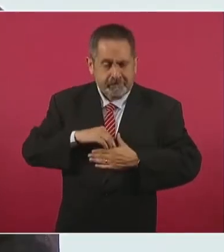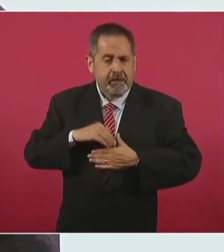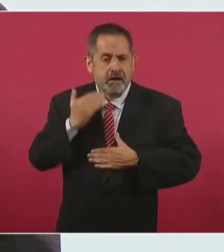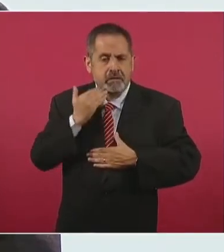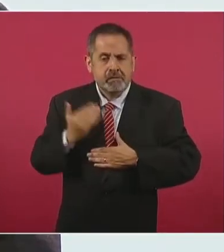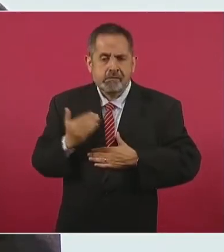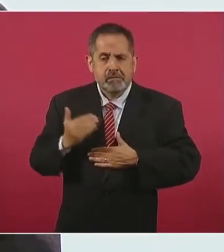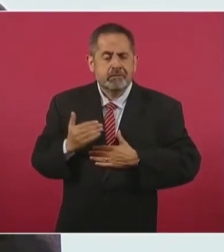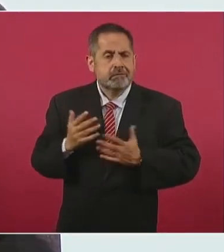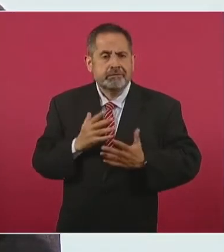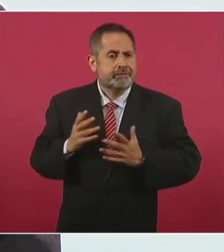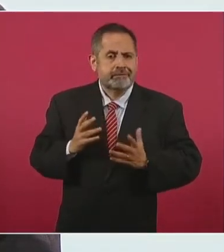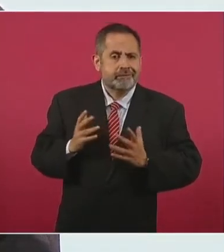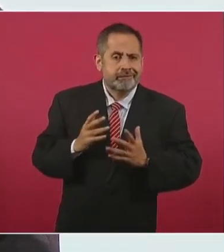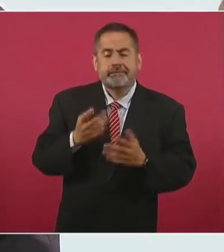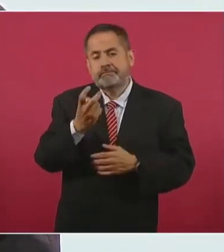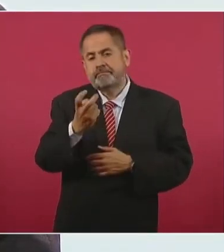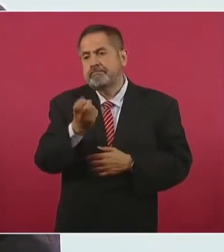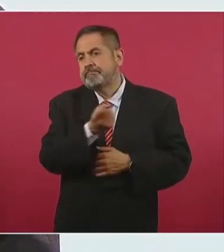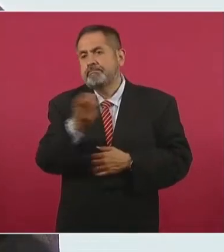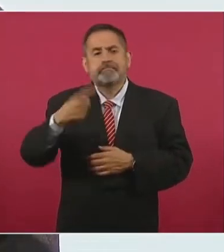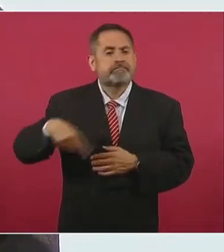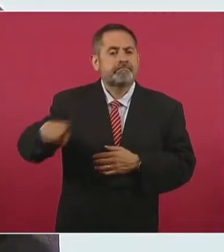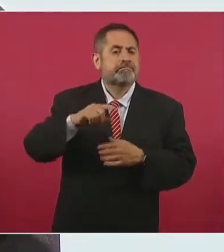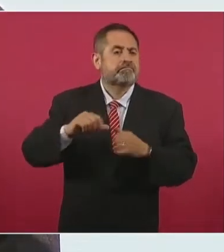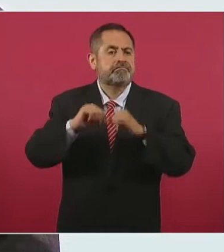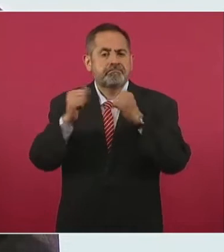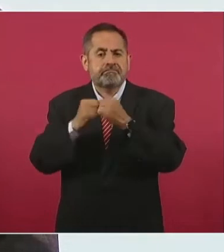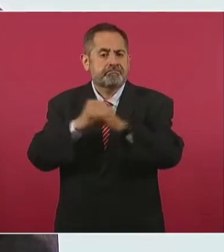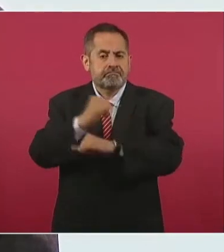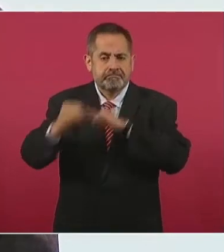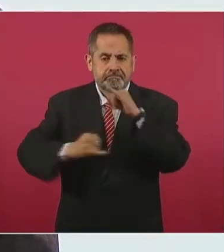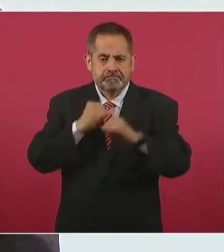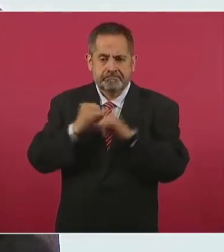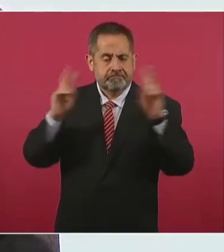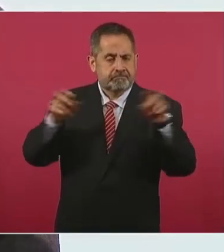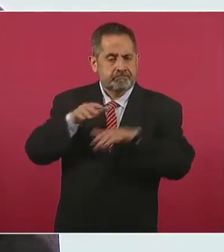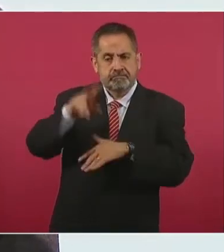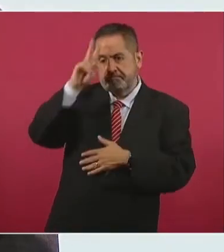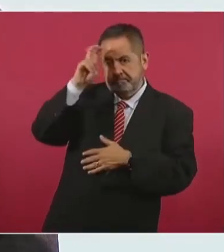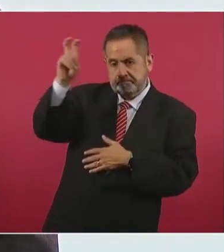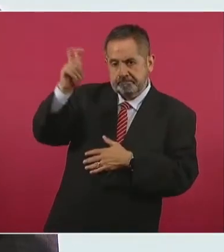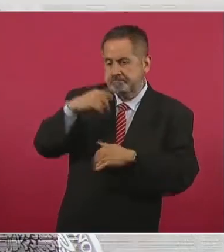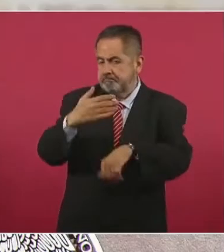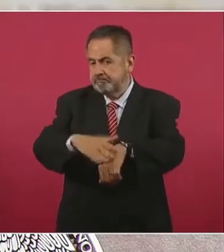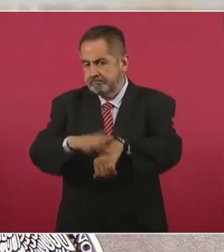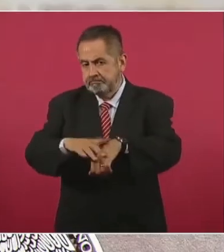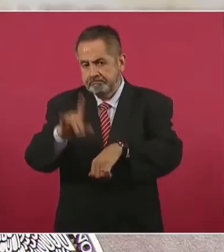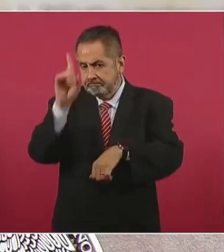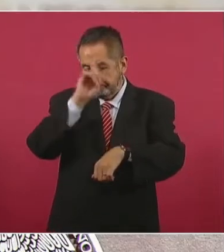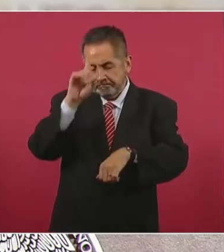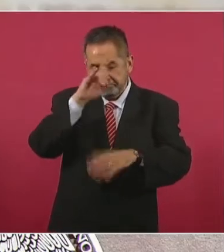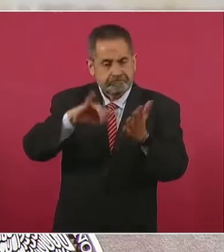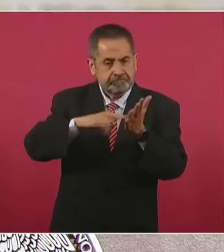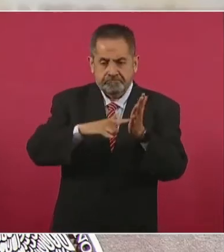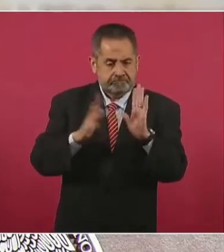biológico. Por ello, varias sociedades internacionales del sueño aconsejan un horario sin cambios y